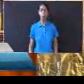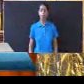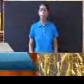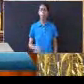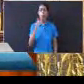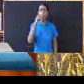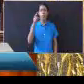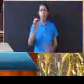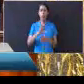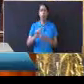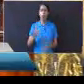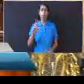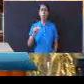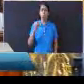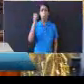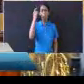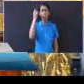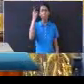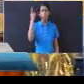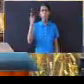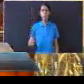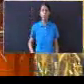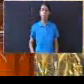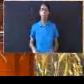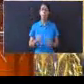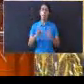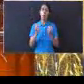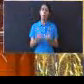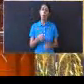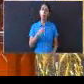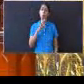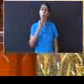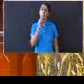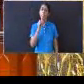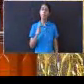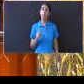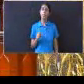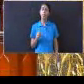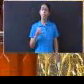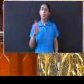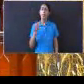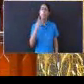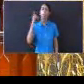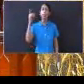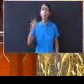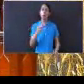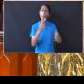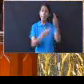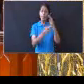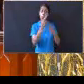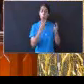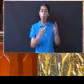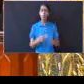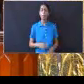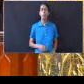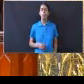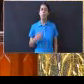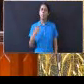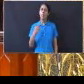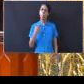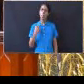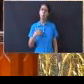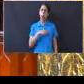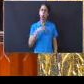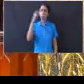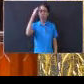hay cosas que uno no comprende. De cómo es que Dios restituye. Y a veces uno piensa que el tiempo es perdido. Por